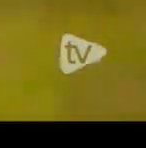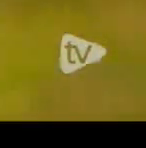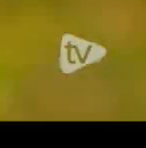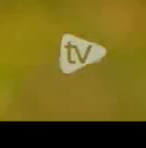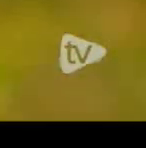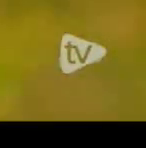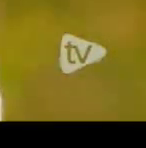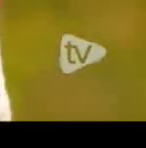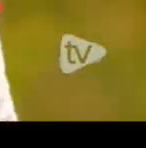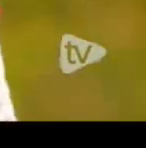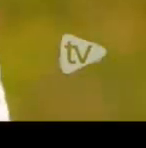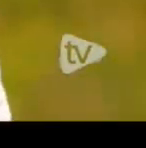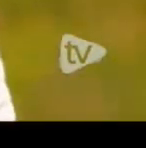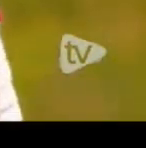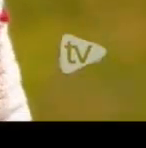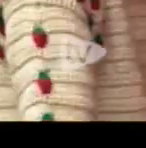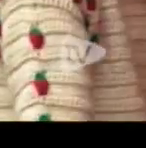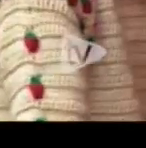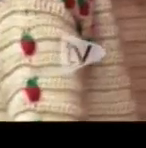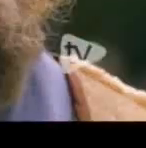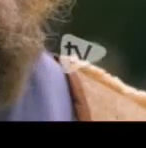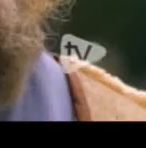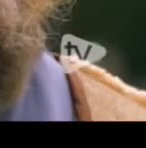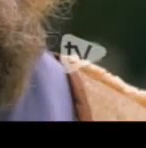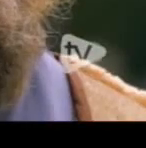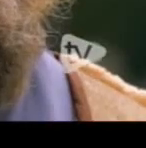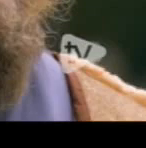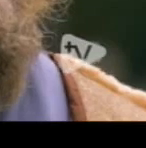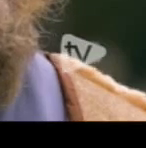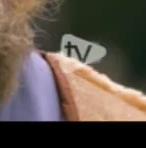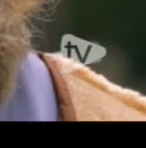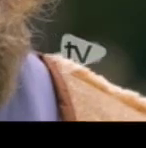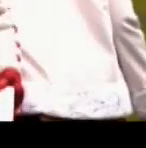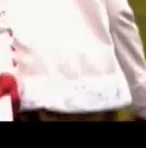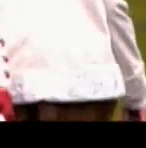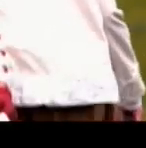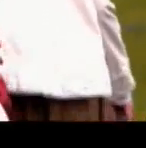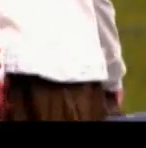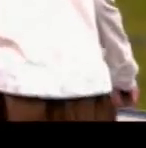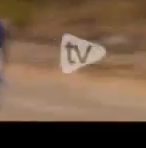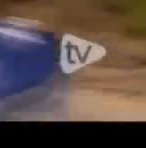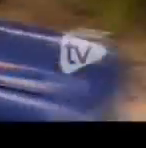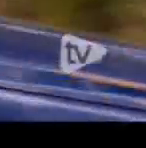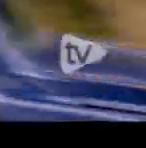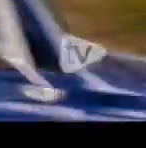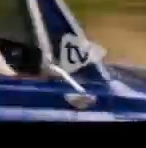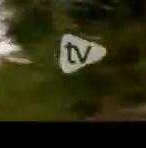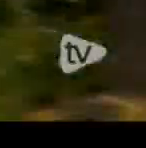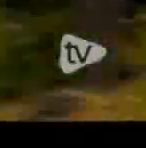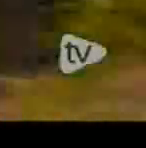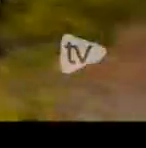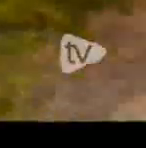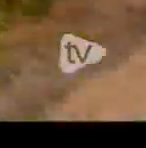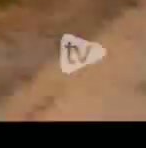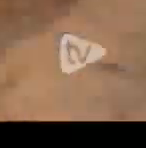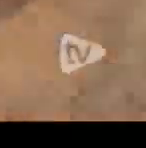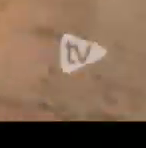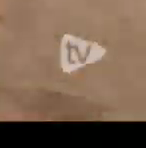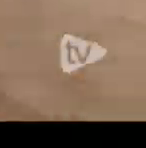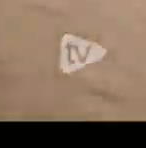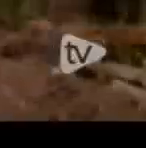Abuelo, no, abuelo, ¿dónde estás? Ya empaqué tus cosas, te venís conmigo. Separada de su abuelo. ¡Abuelito! De sus amigos.